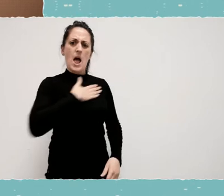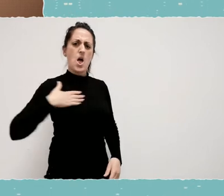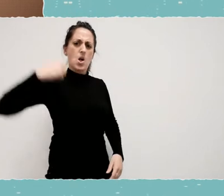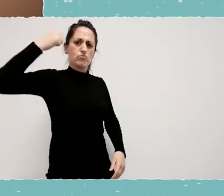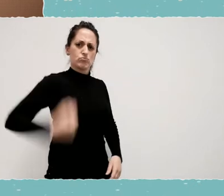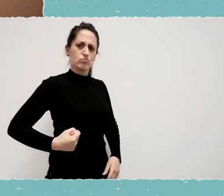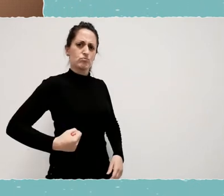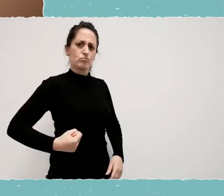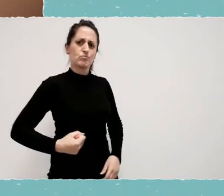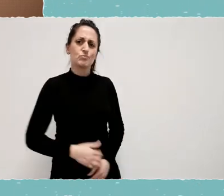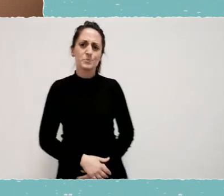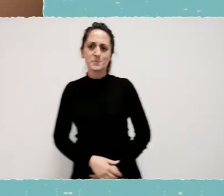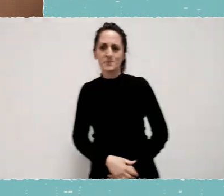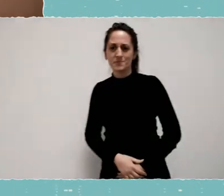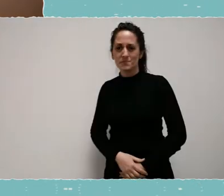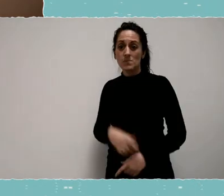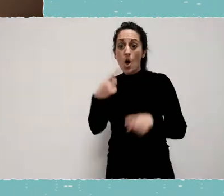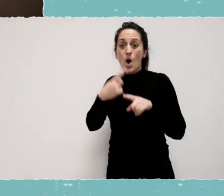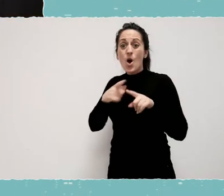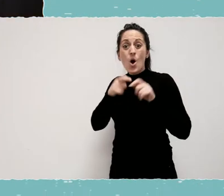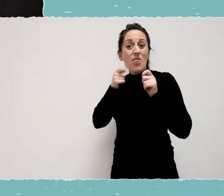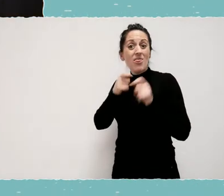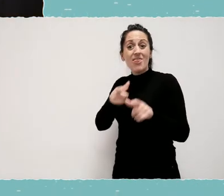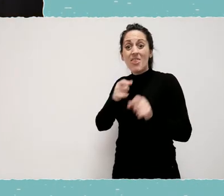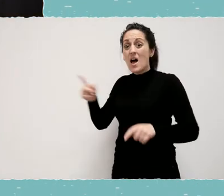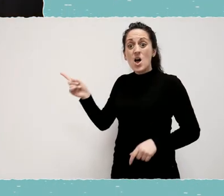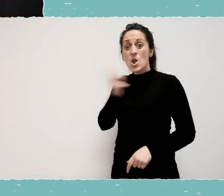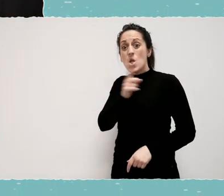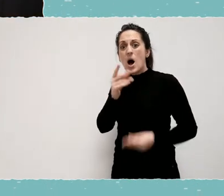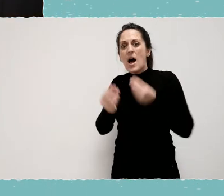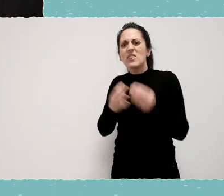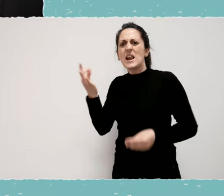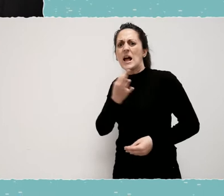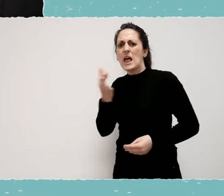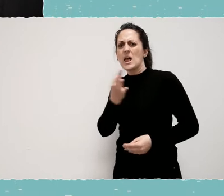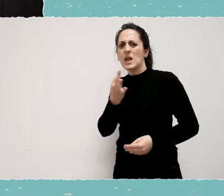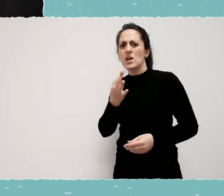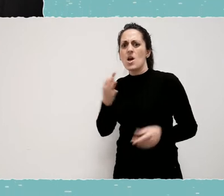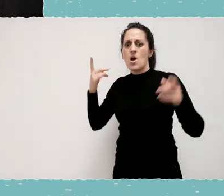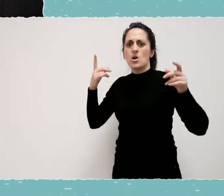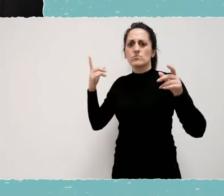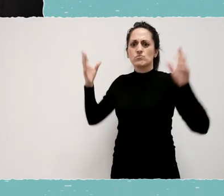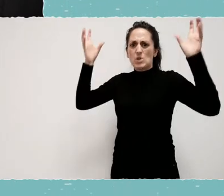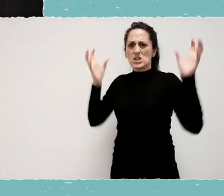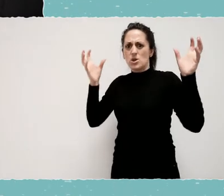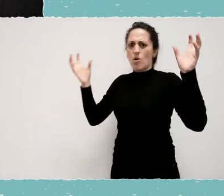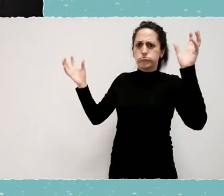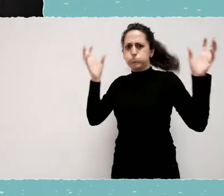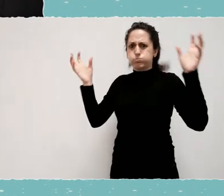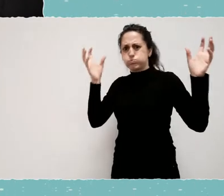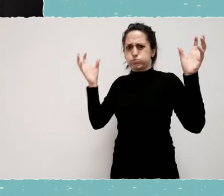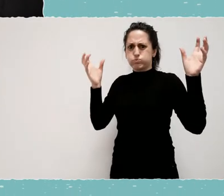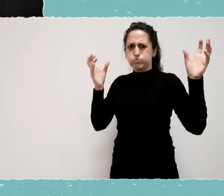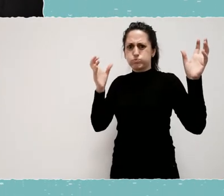meu, eu quero... Senón lle satisfacía o máis simple dos desexos, collía tal perrenchiña que ata tremía o